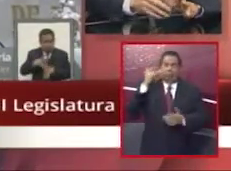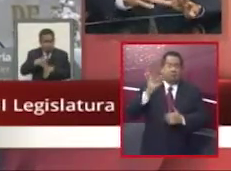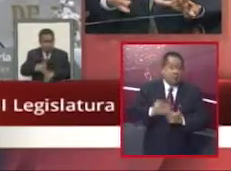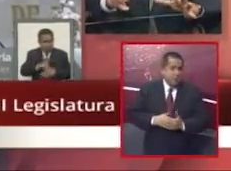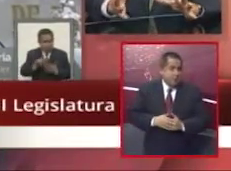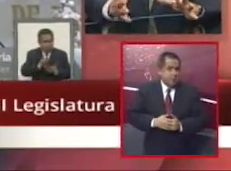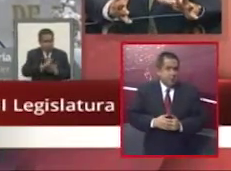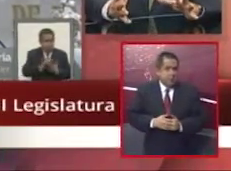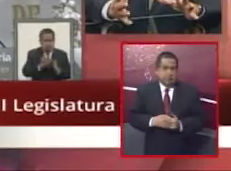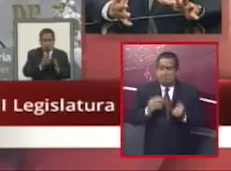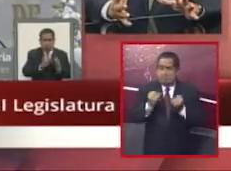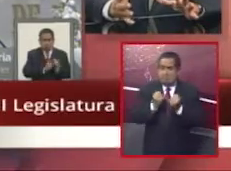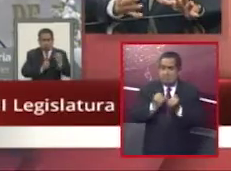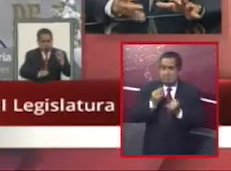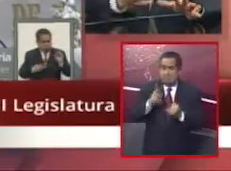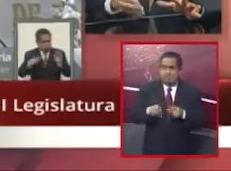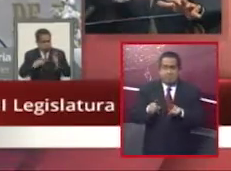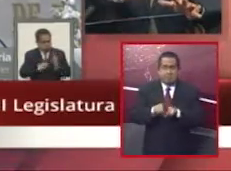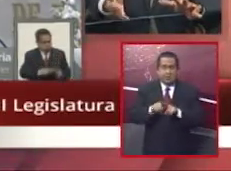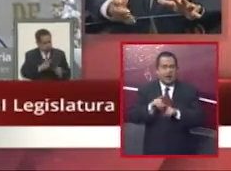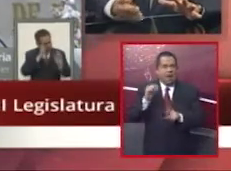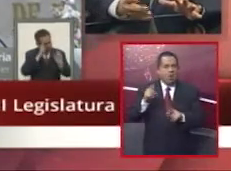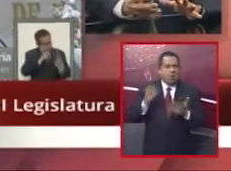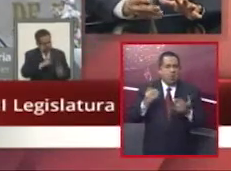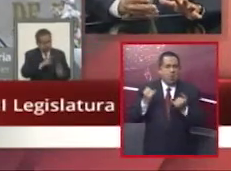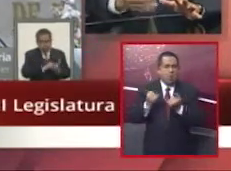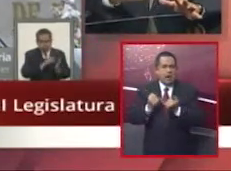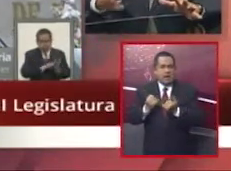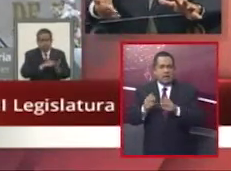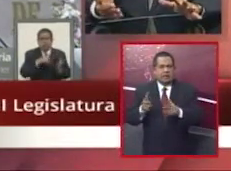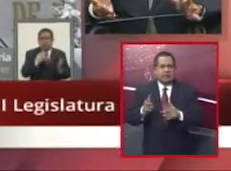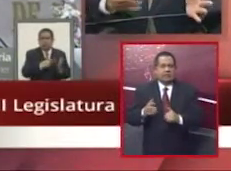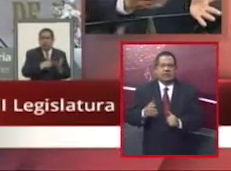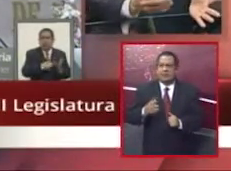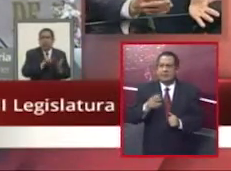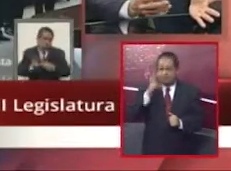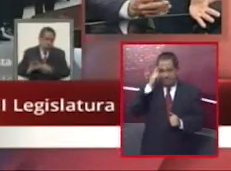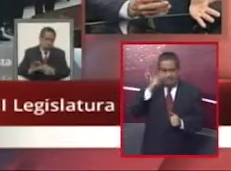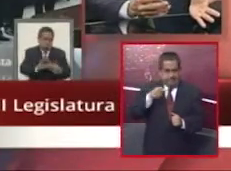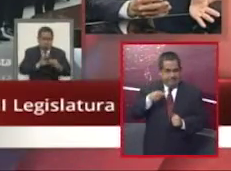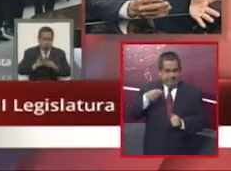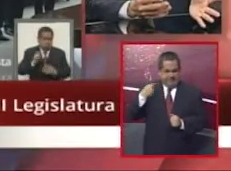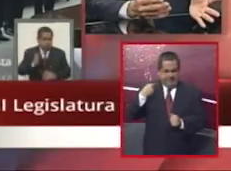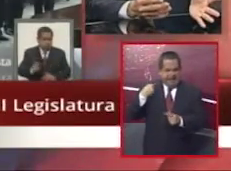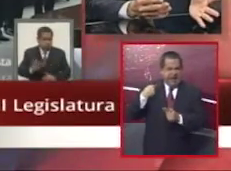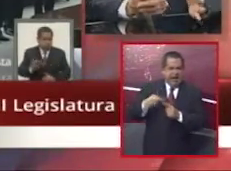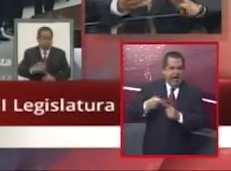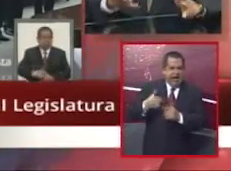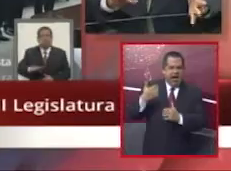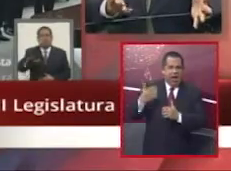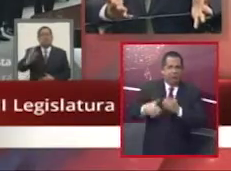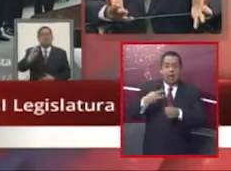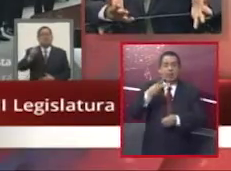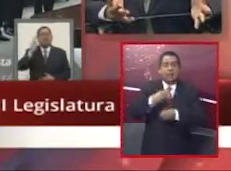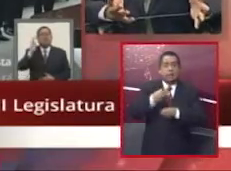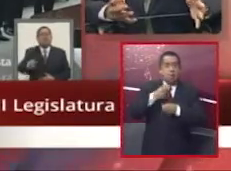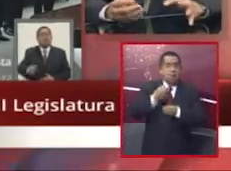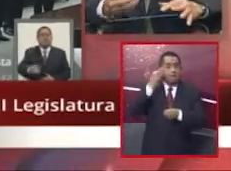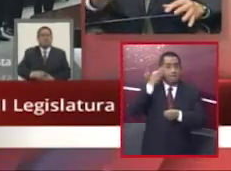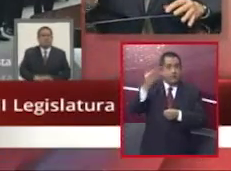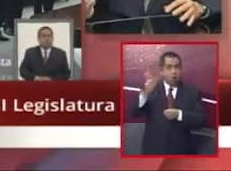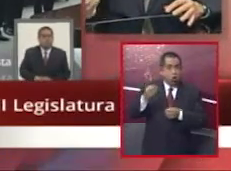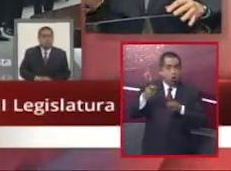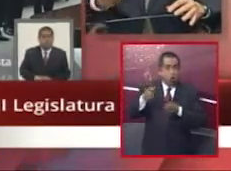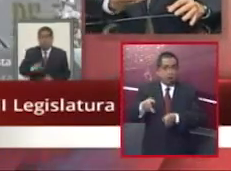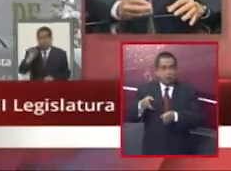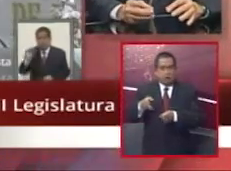Igualmente sucedió algo parecido, más bien, al final del segundo periodo ordinario de